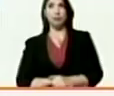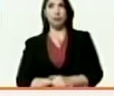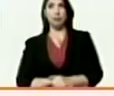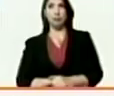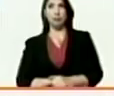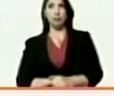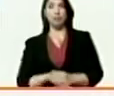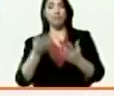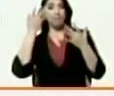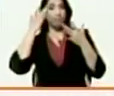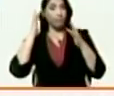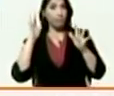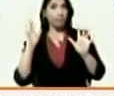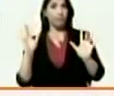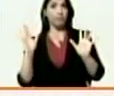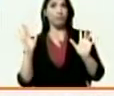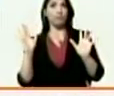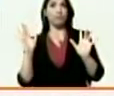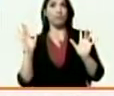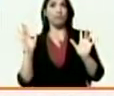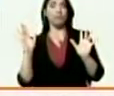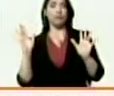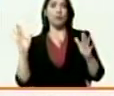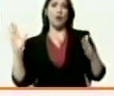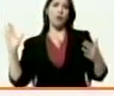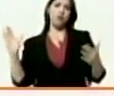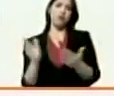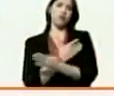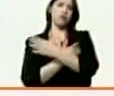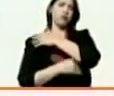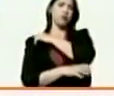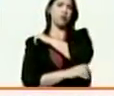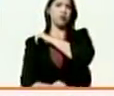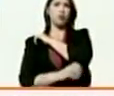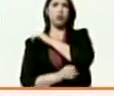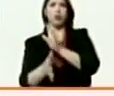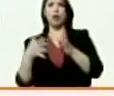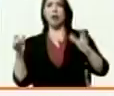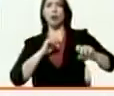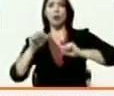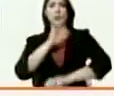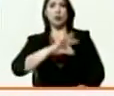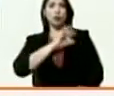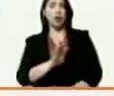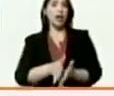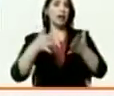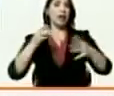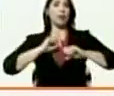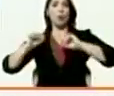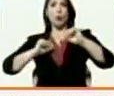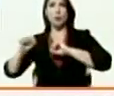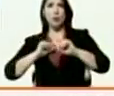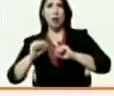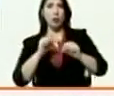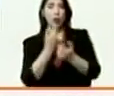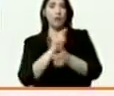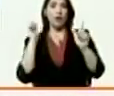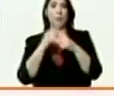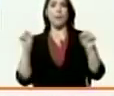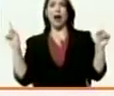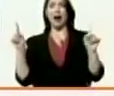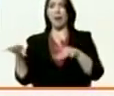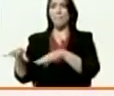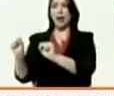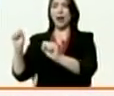y que pretenda serle arrebatado a los grandes movimientos sociales, a los grandes movimientos de liberación, para que los